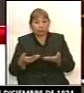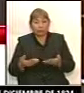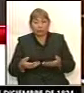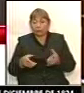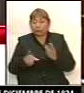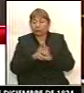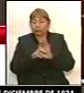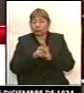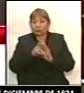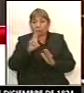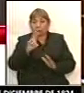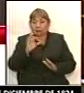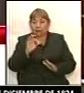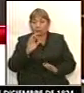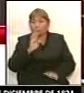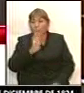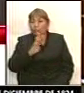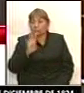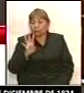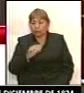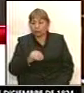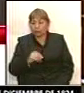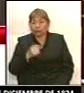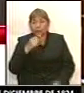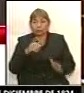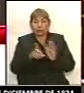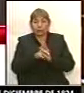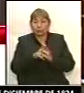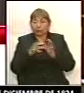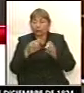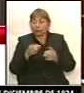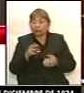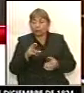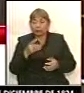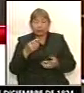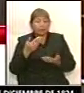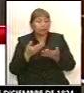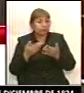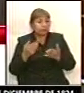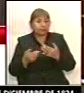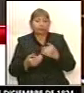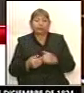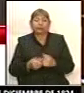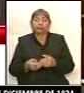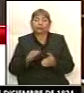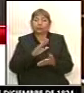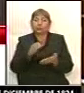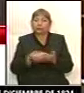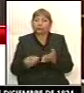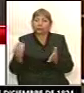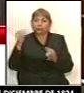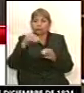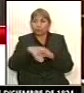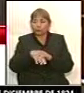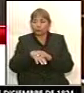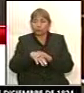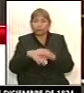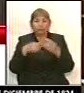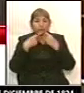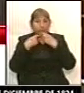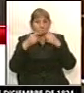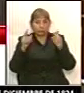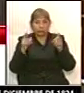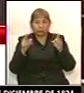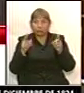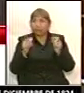ley 29.264, más conocida como ley PREDA, y esperamos que todos sean incluidos y esto sea difundido